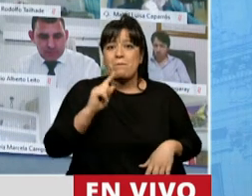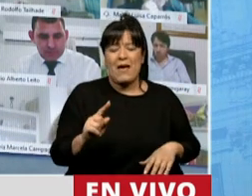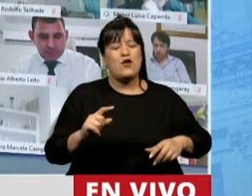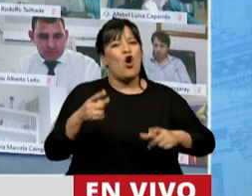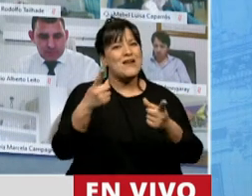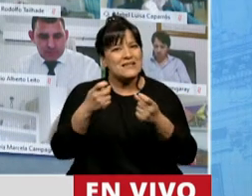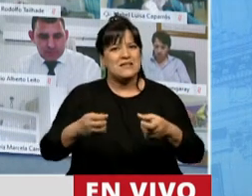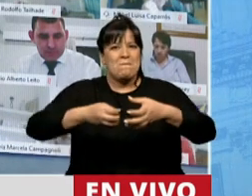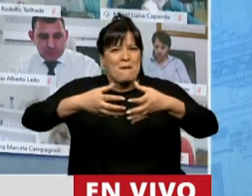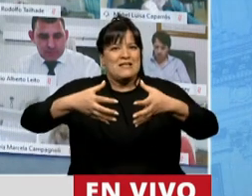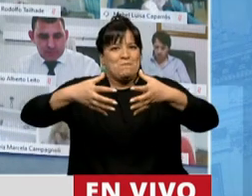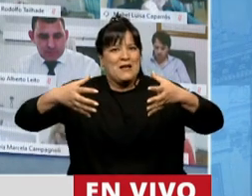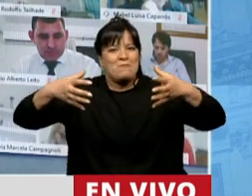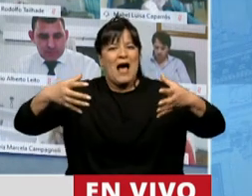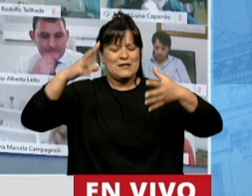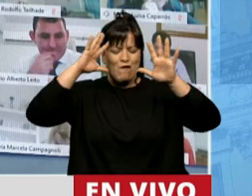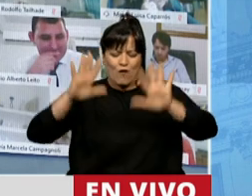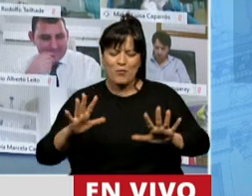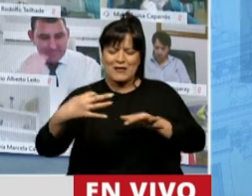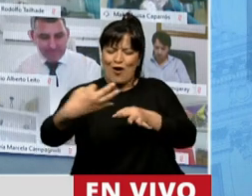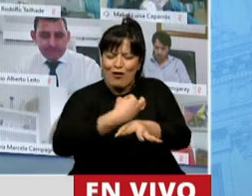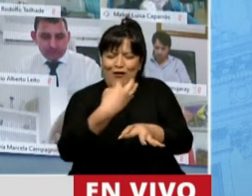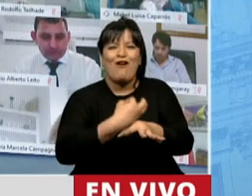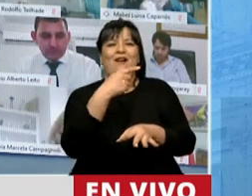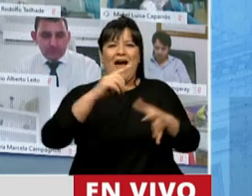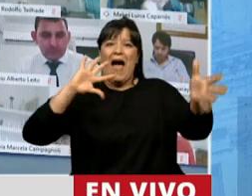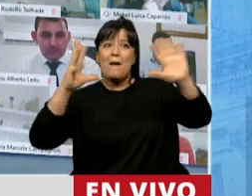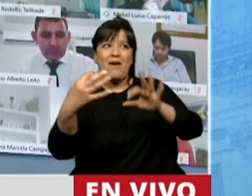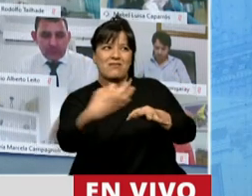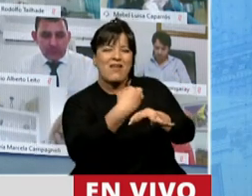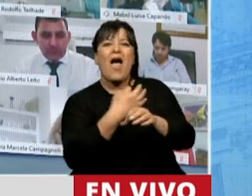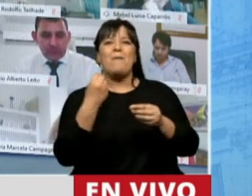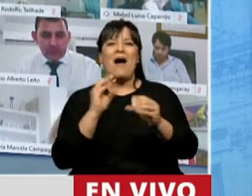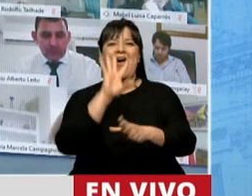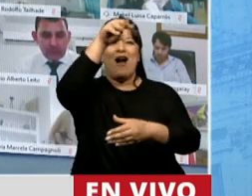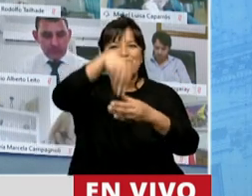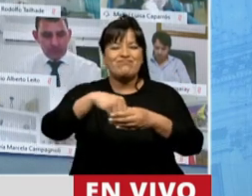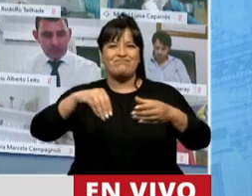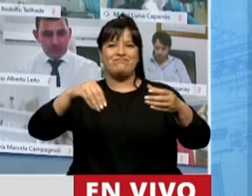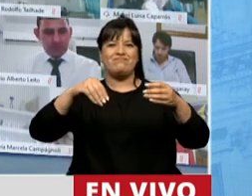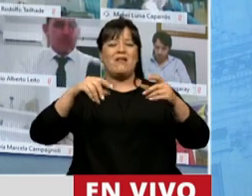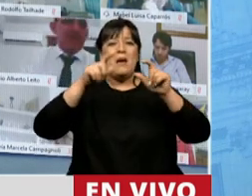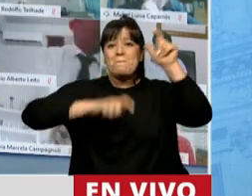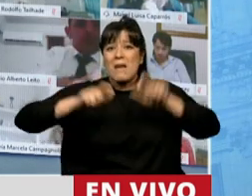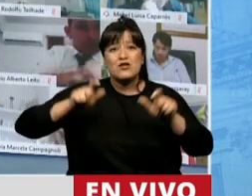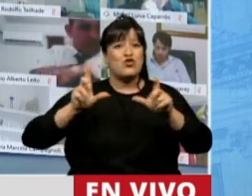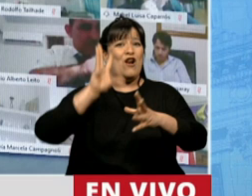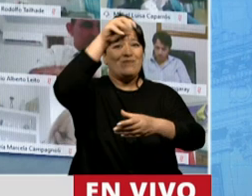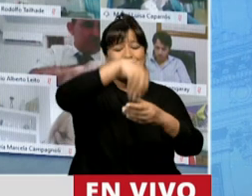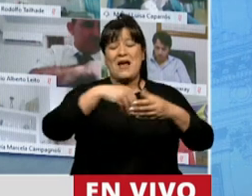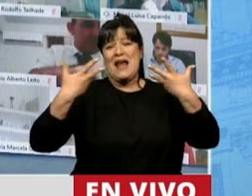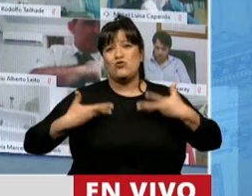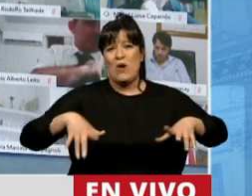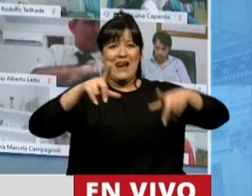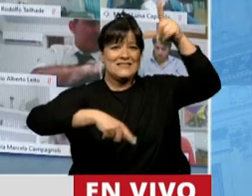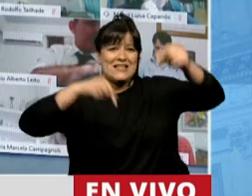seamos más quienes tengamos esa formación Desde los primeros años para entendernos como parte de un ecosistema a los seres humanos a la naturaleza y